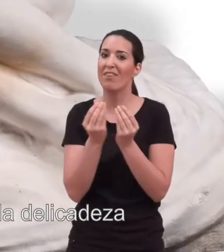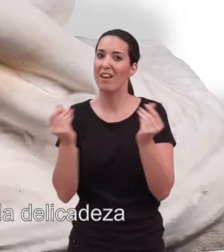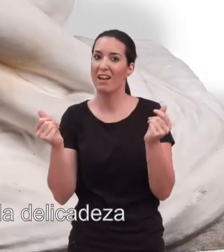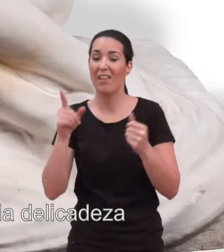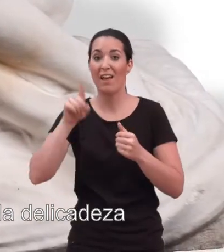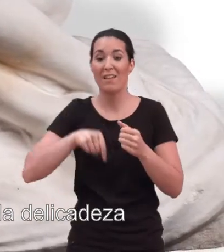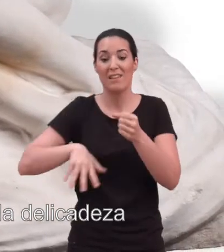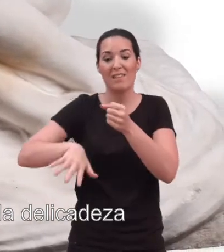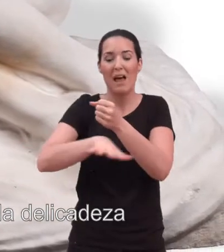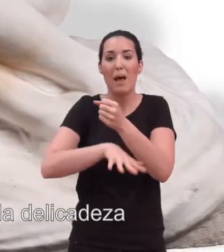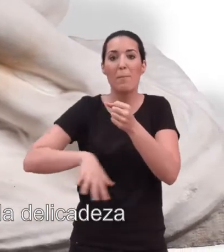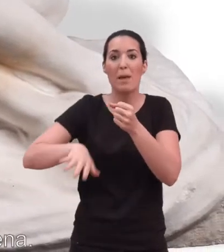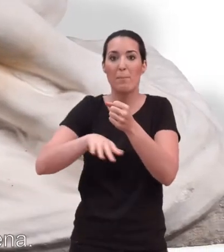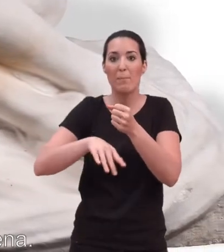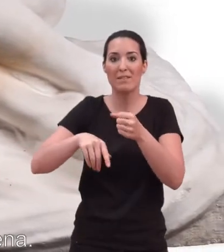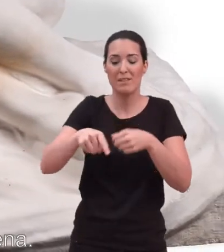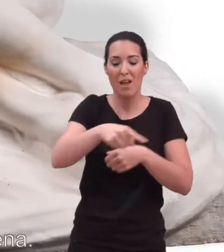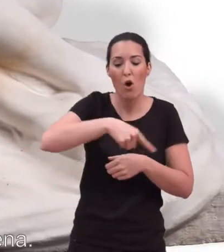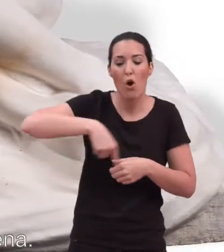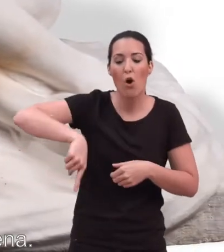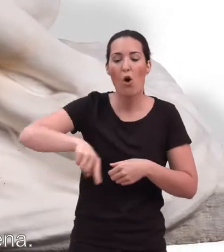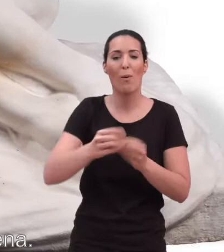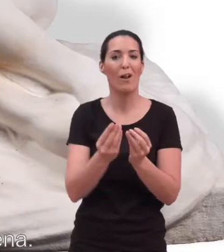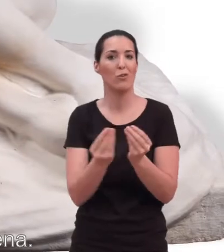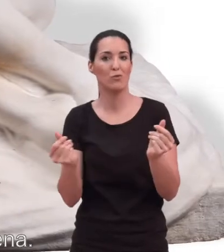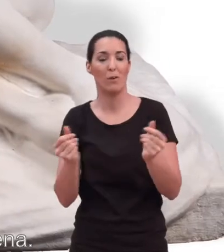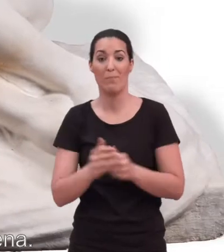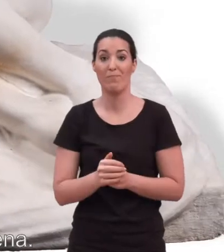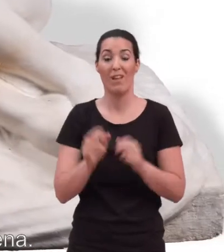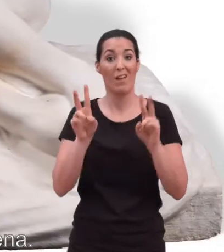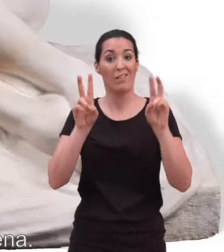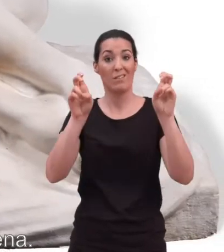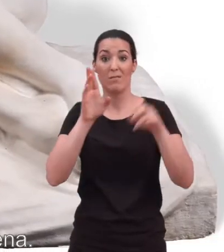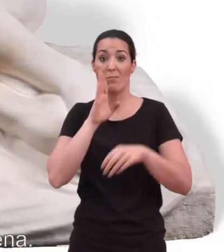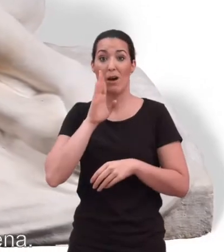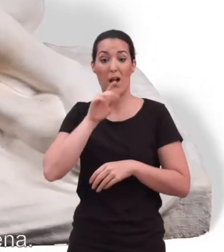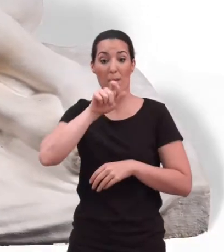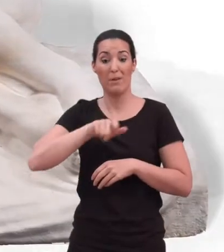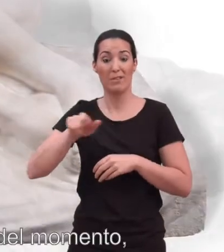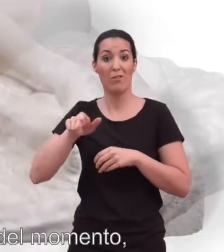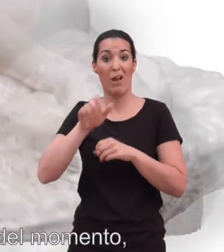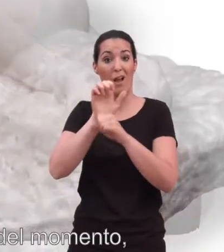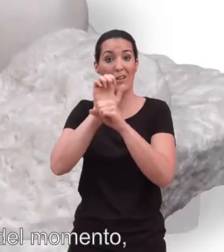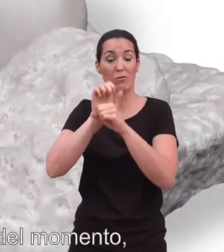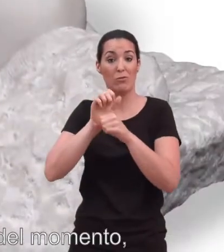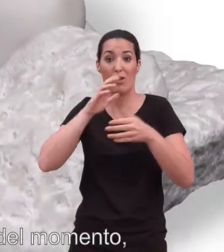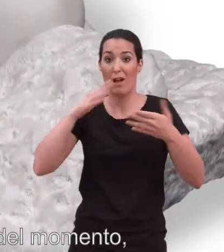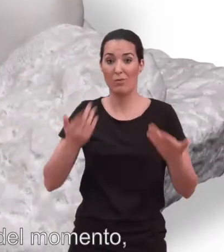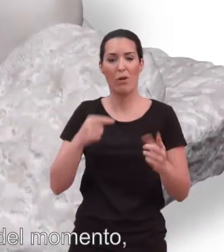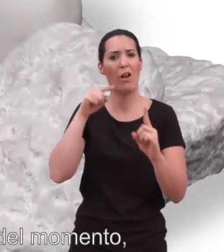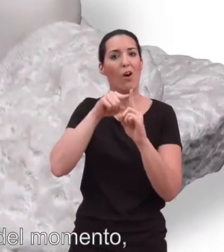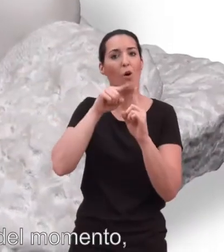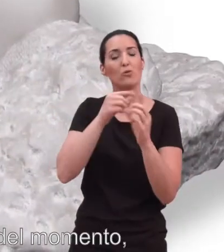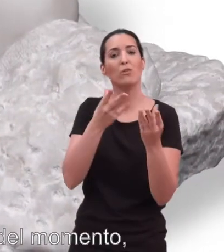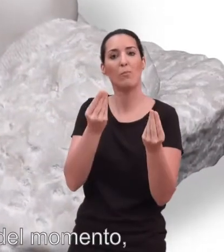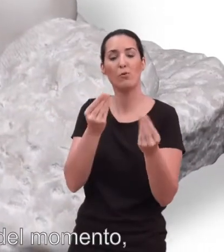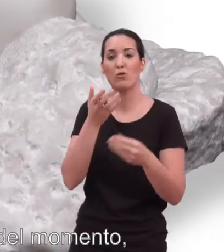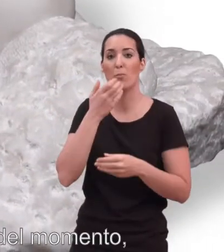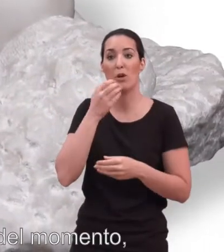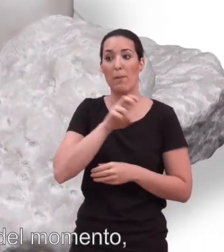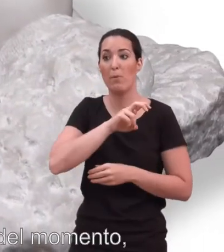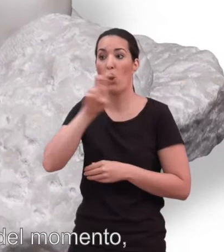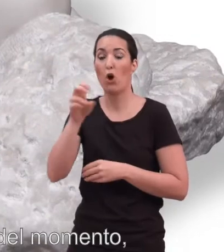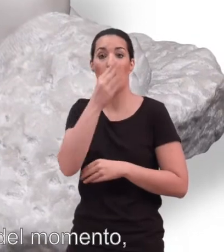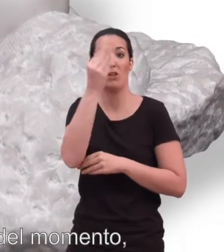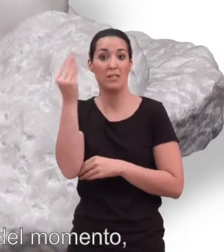la tela que lo rodea y la suavidad del óvalo en el que se enmarca la escena. El tema es muy grato a los escultores del